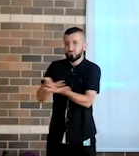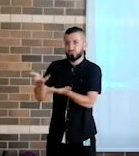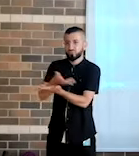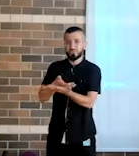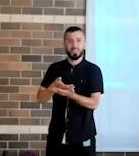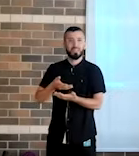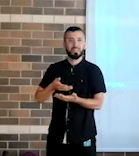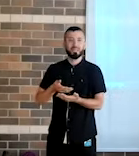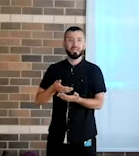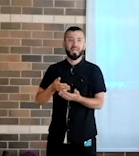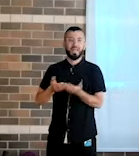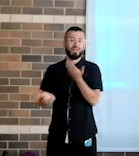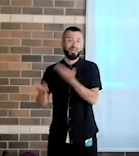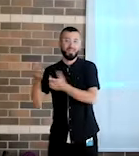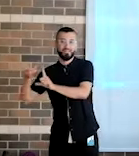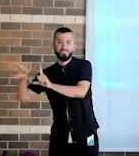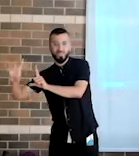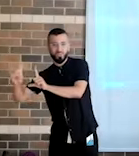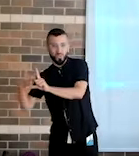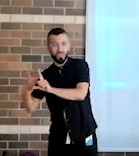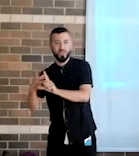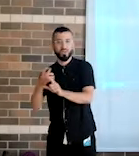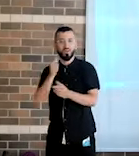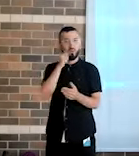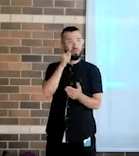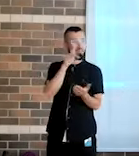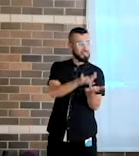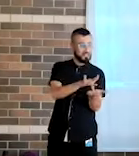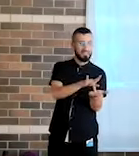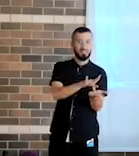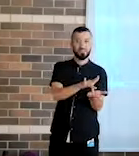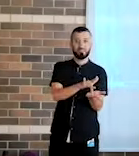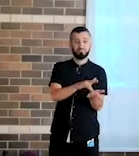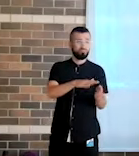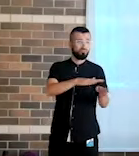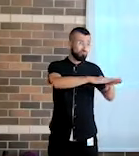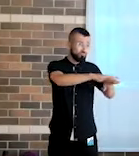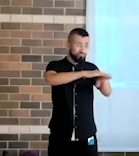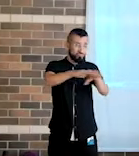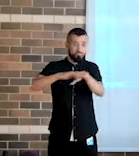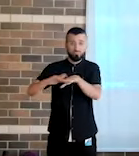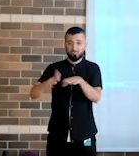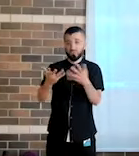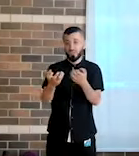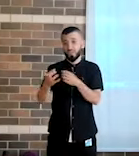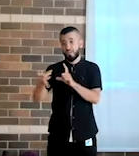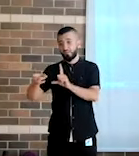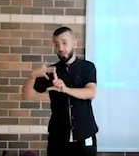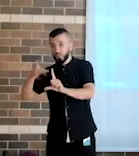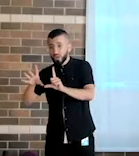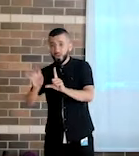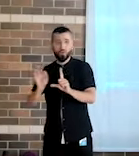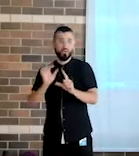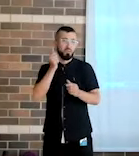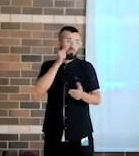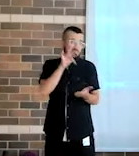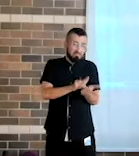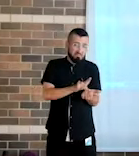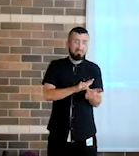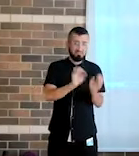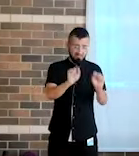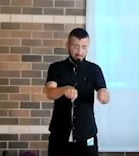decir, de manera virtual y de manera presencial. Entonces quedan invitadas, invitados, precisamente para